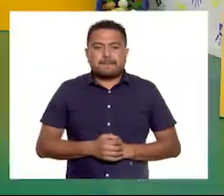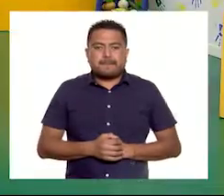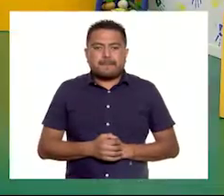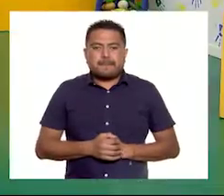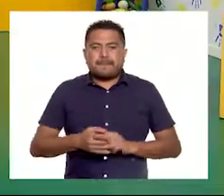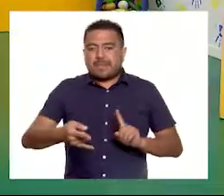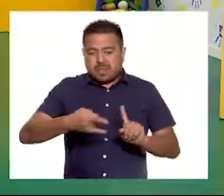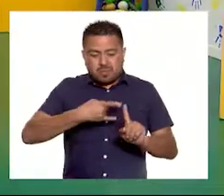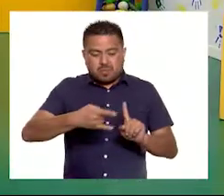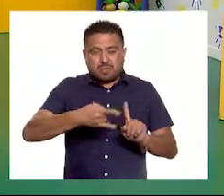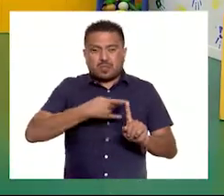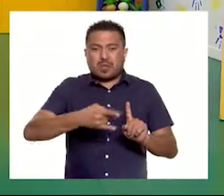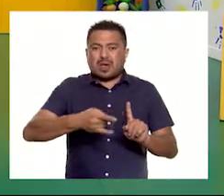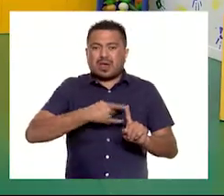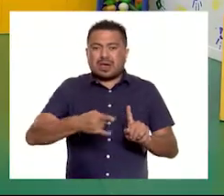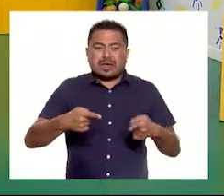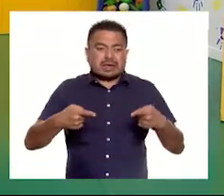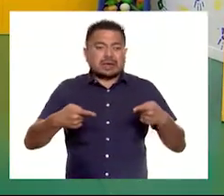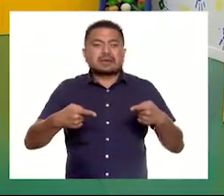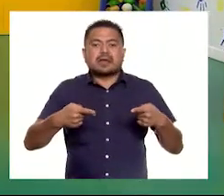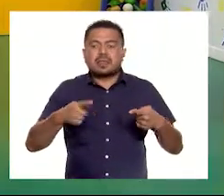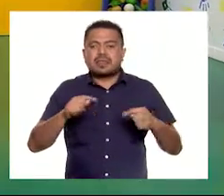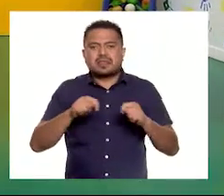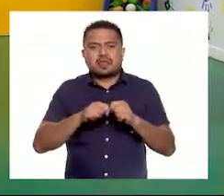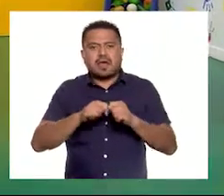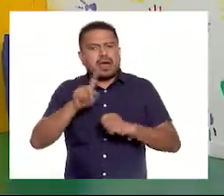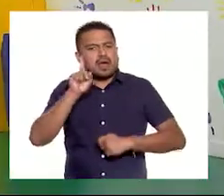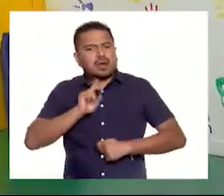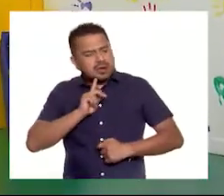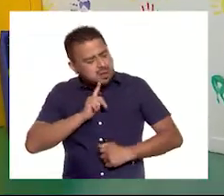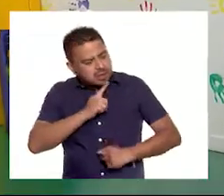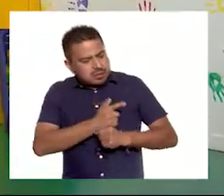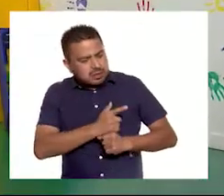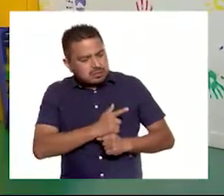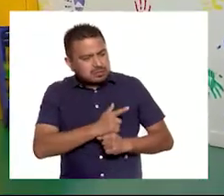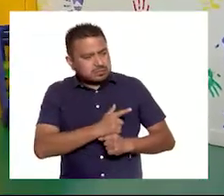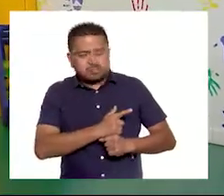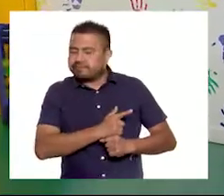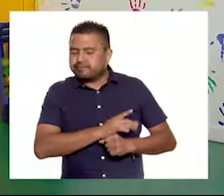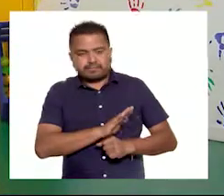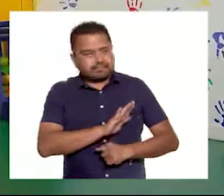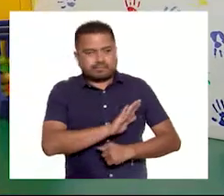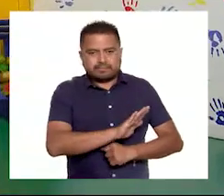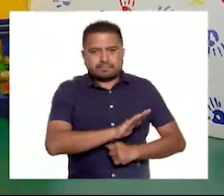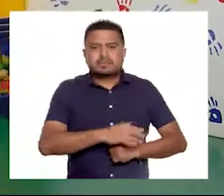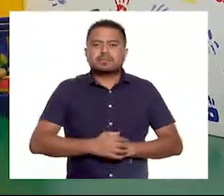En la puerta del patio, su tía lo vio y lo detuvo.